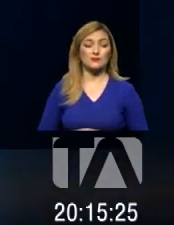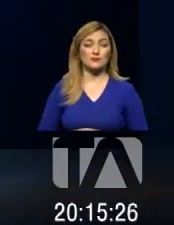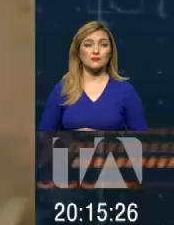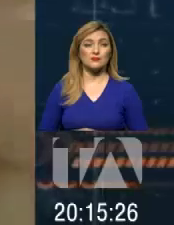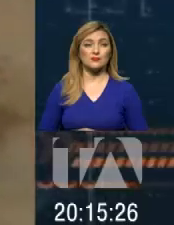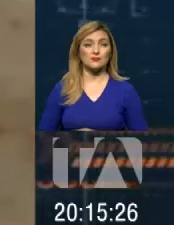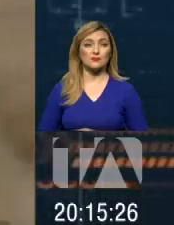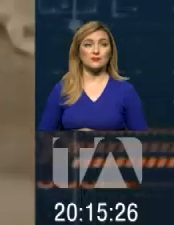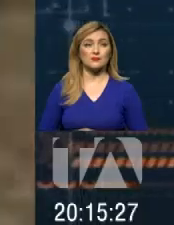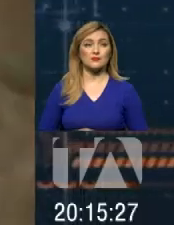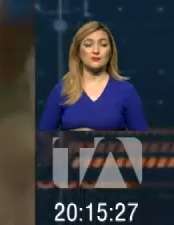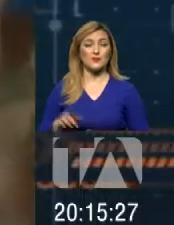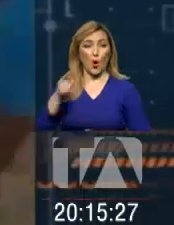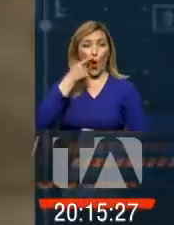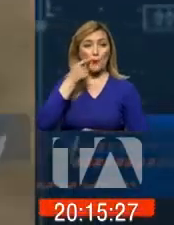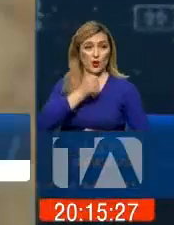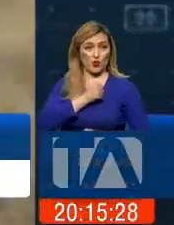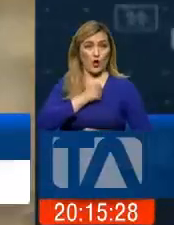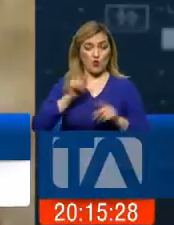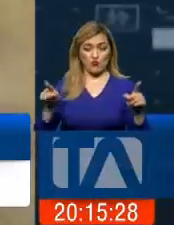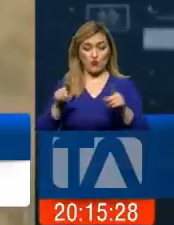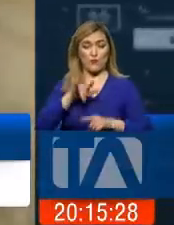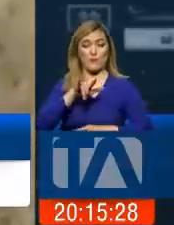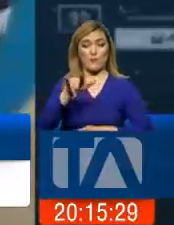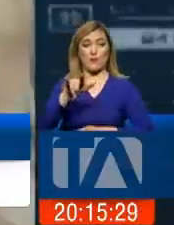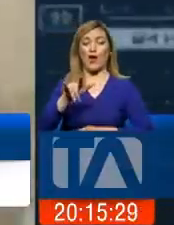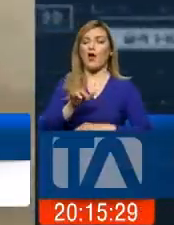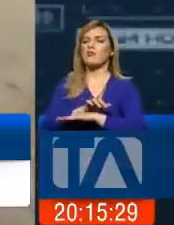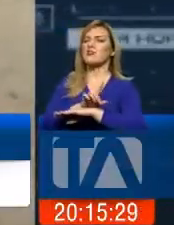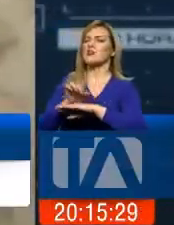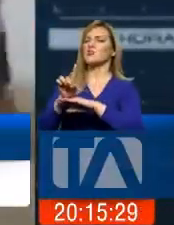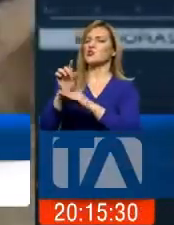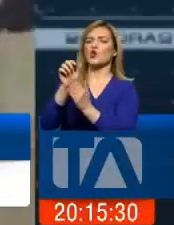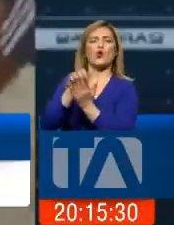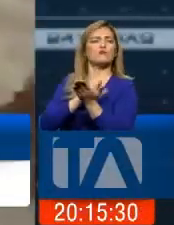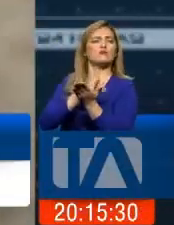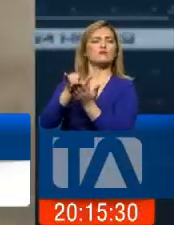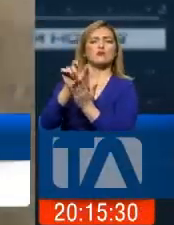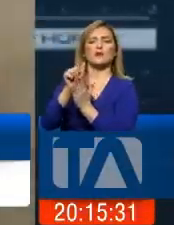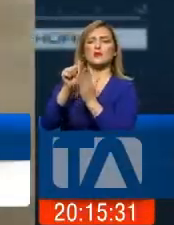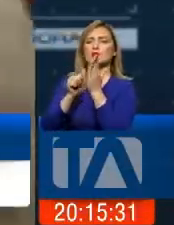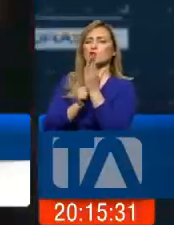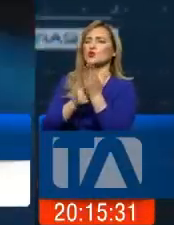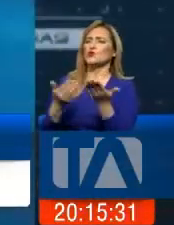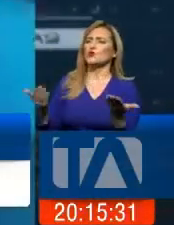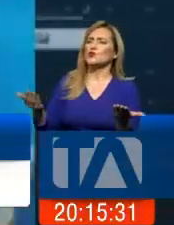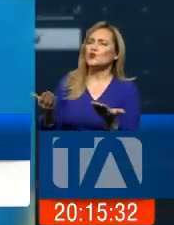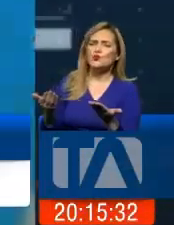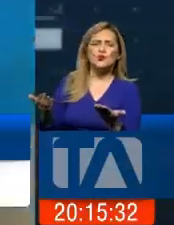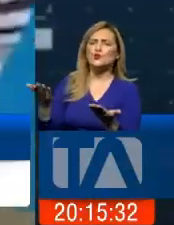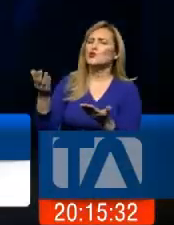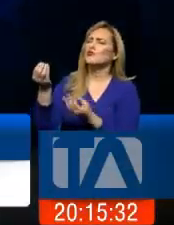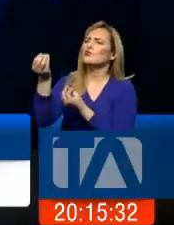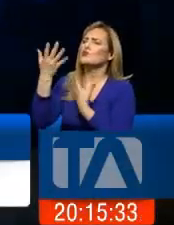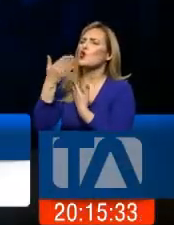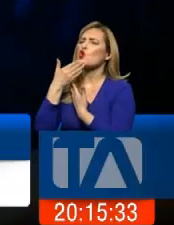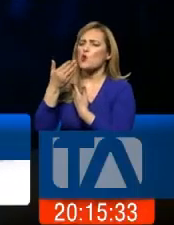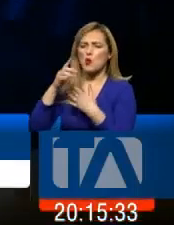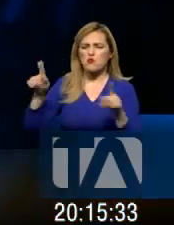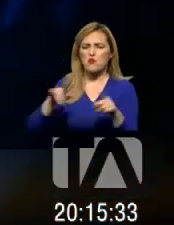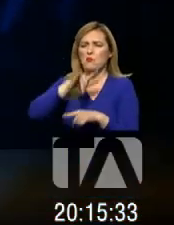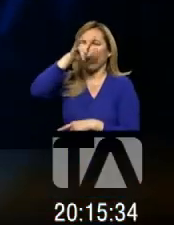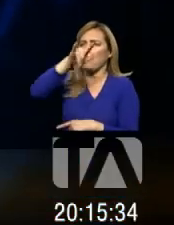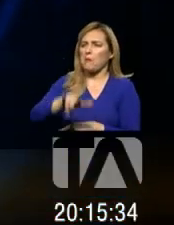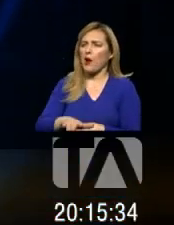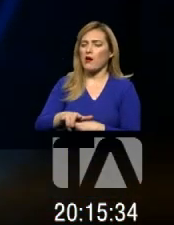intensiva. Adum aseguró que ha pedido información a la Dirección de Aviación Civil, puesto que le extraña cómo habría ocurrido el accidente. Pues se cae